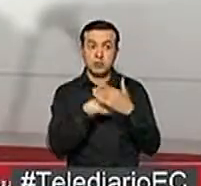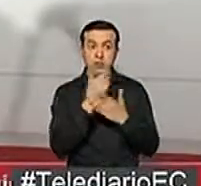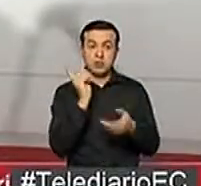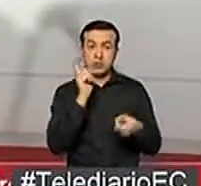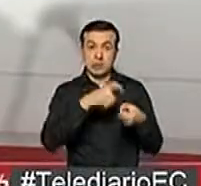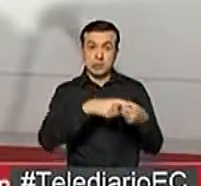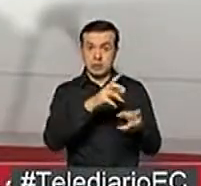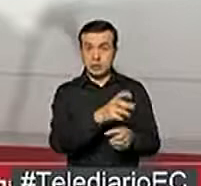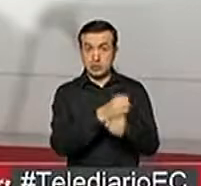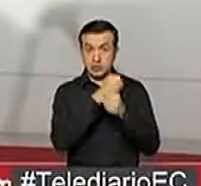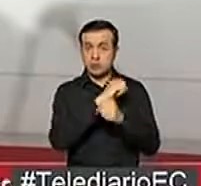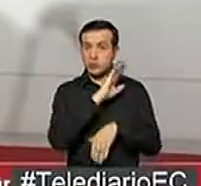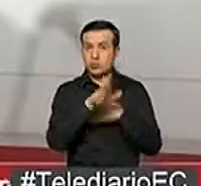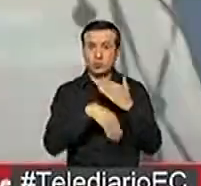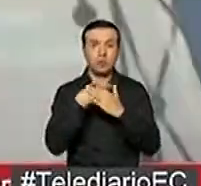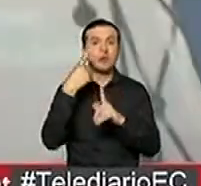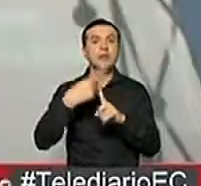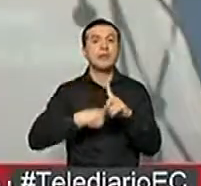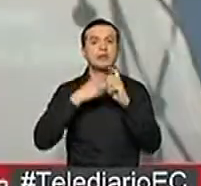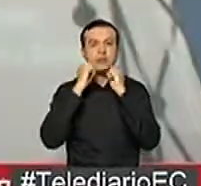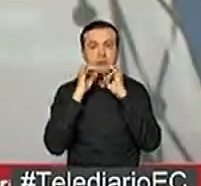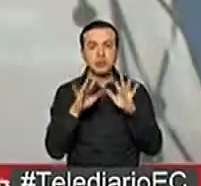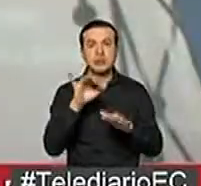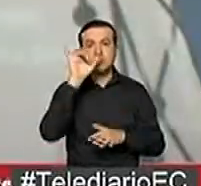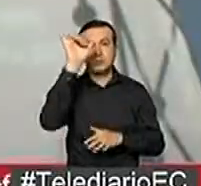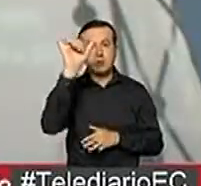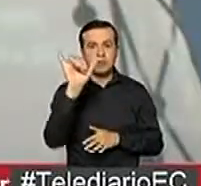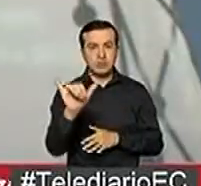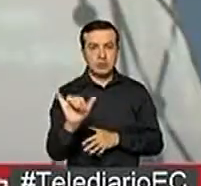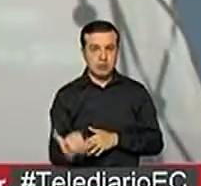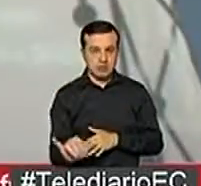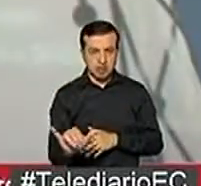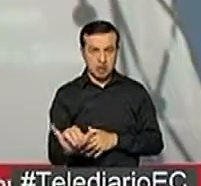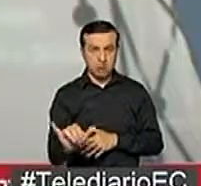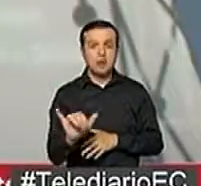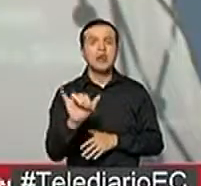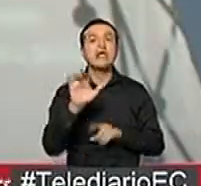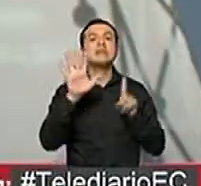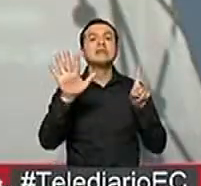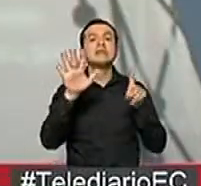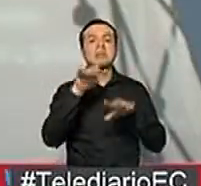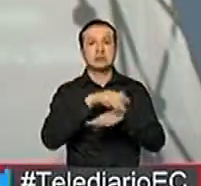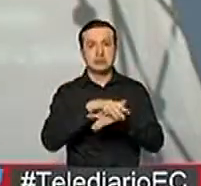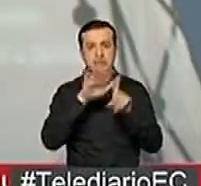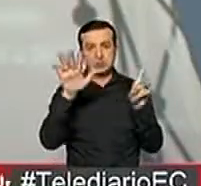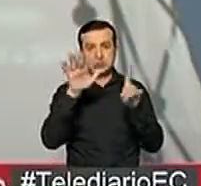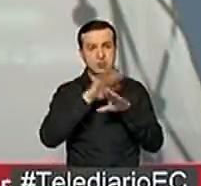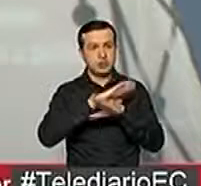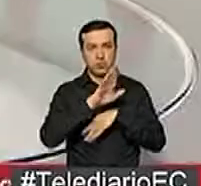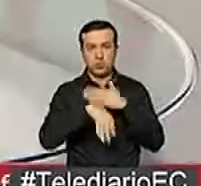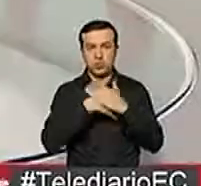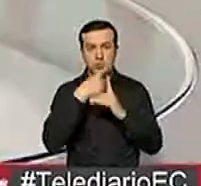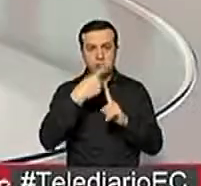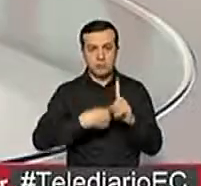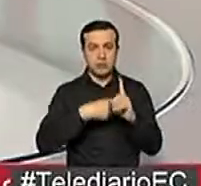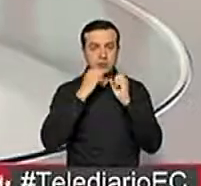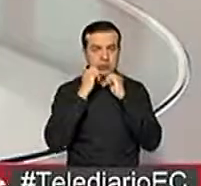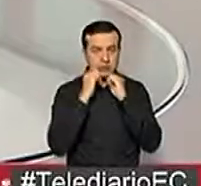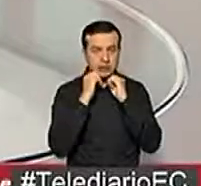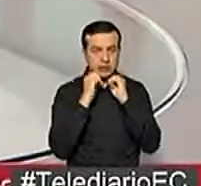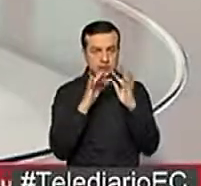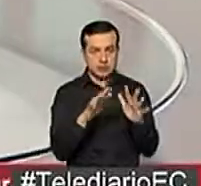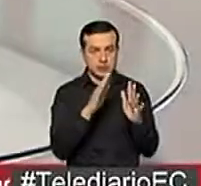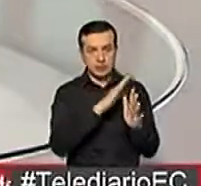entradas, sí, ¿no? Vamos a estar todo el mes de septiembre, los sábados de septiembre a las 6 de la tarde. ¿Todo este mes de septiembre? Todo el